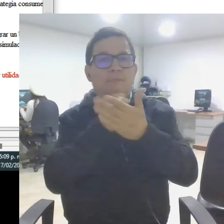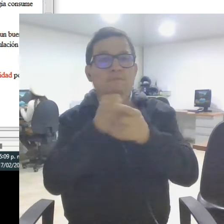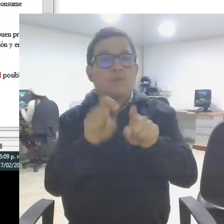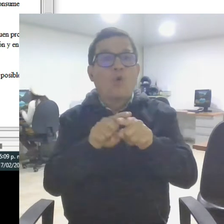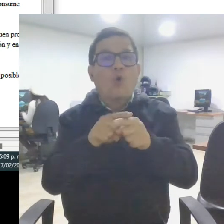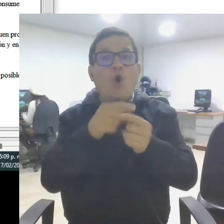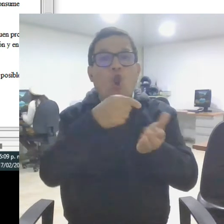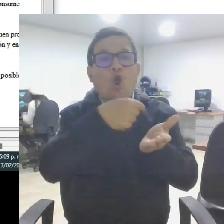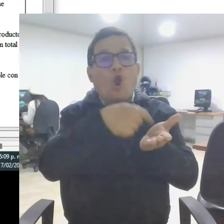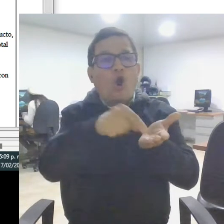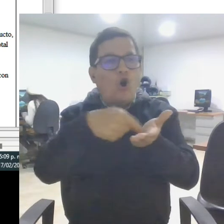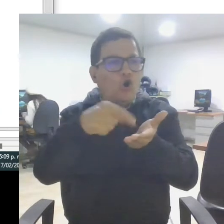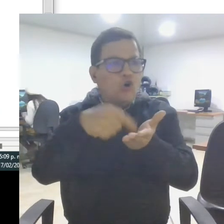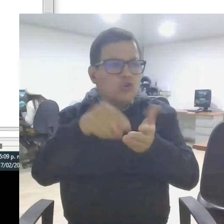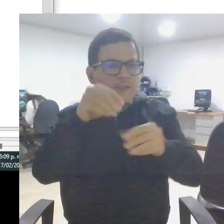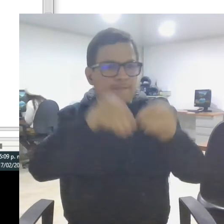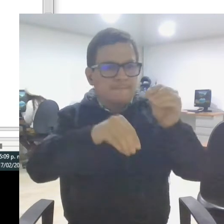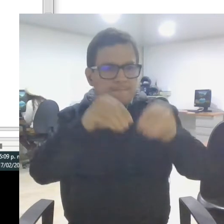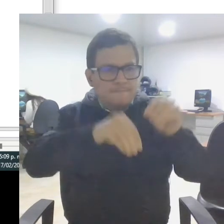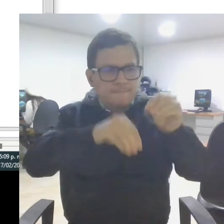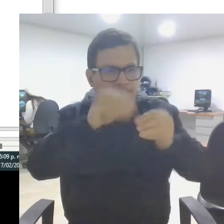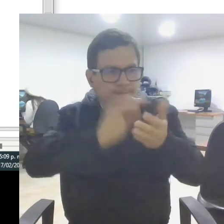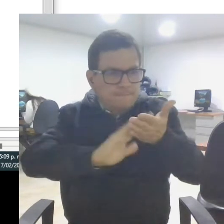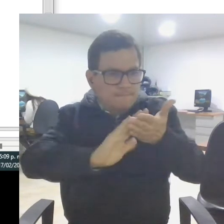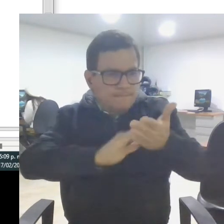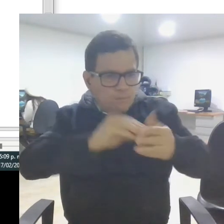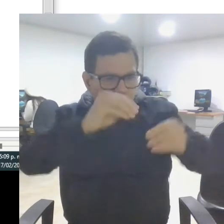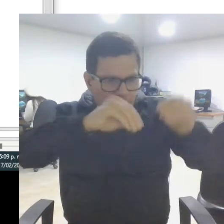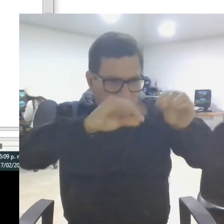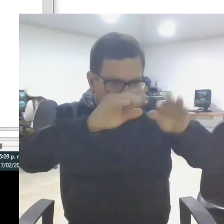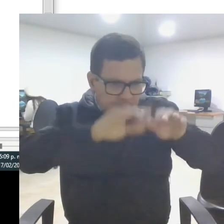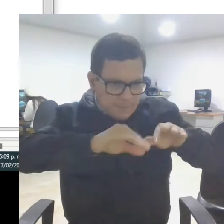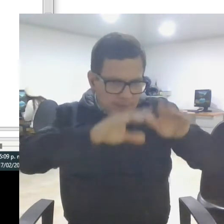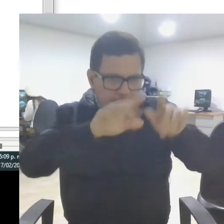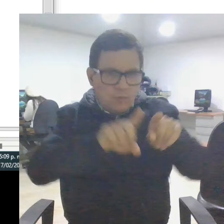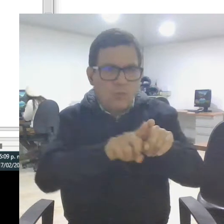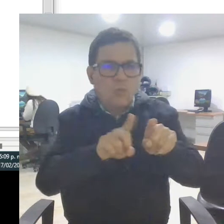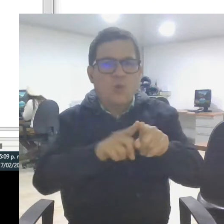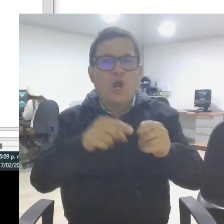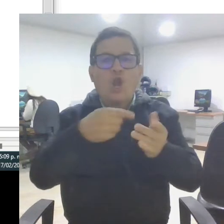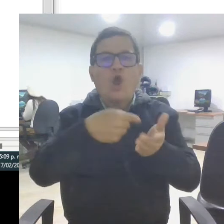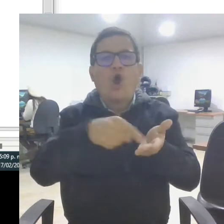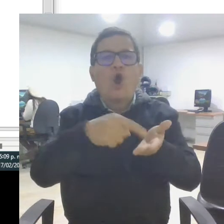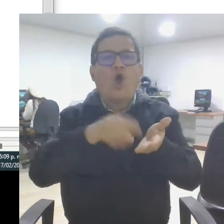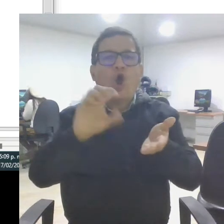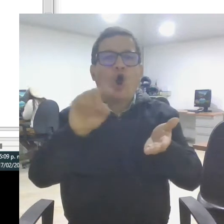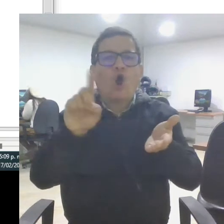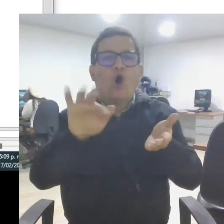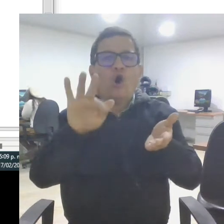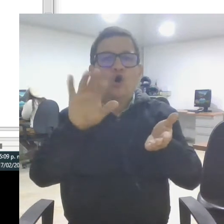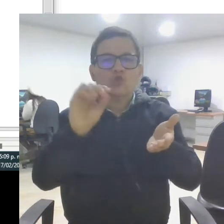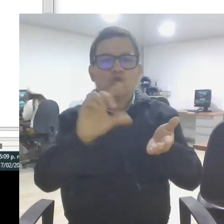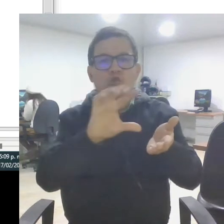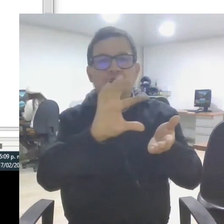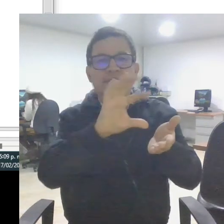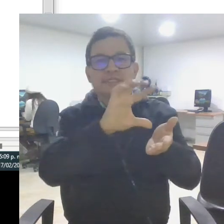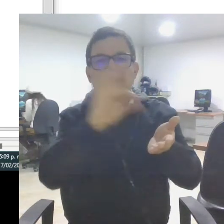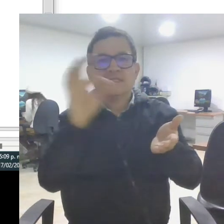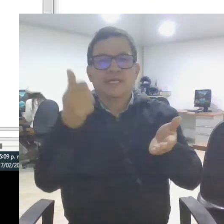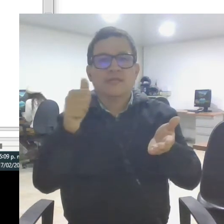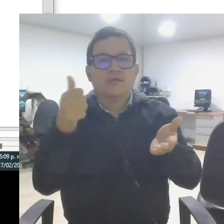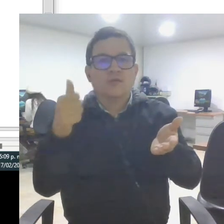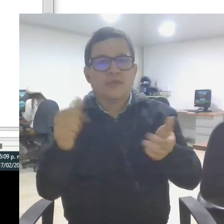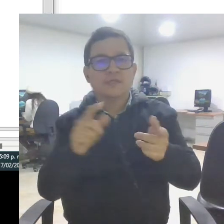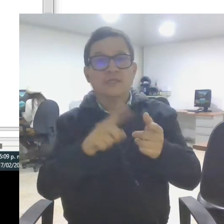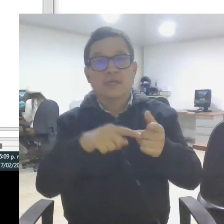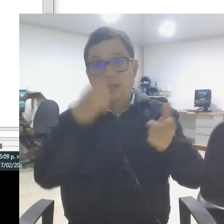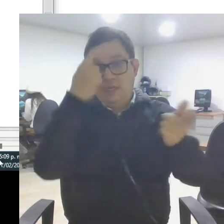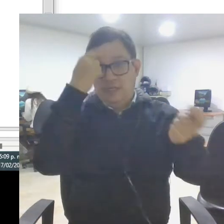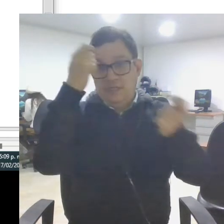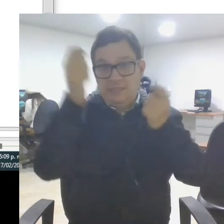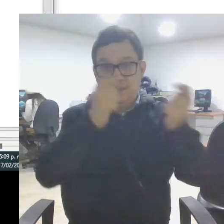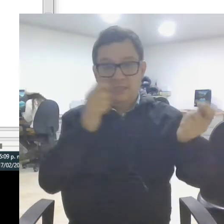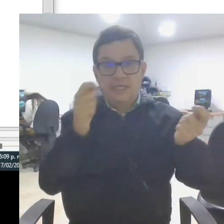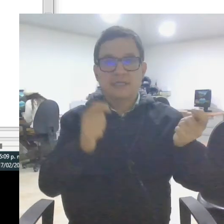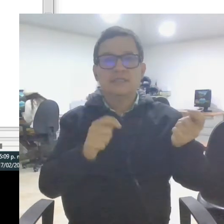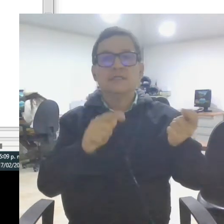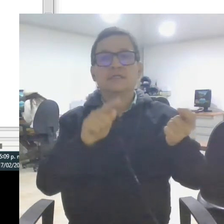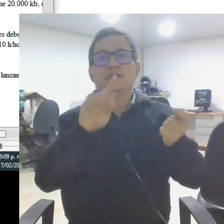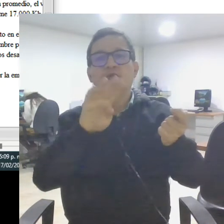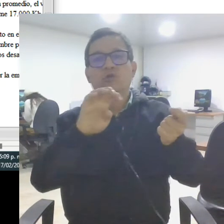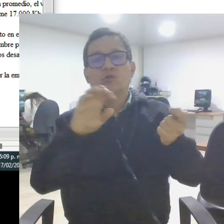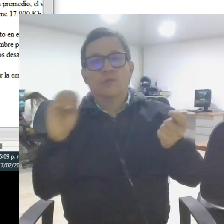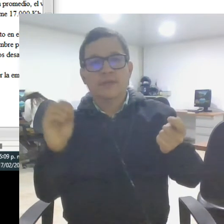del desarrollo del videojuego arcade es de 110. Del videojuego estrategia es de 90 y el videojuego de simulación es de